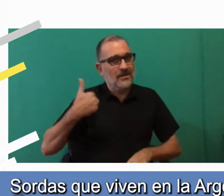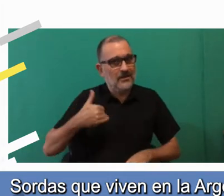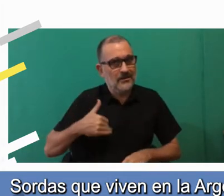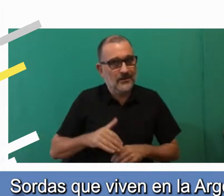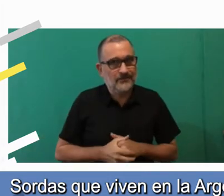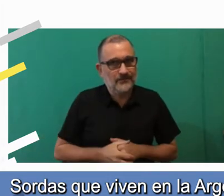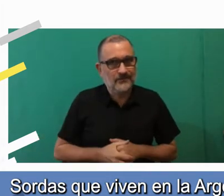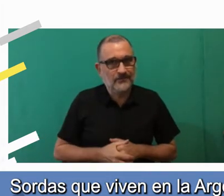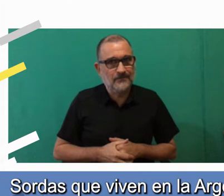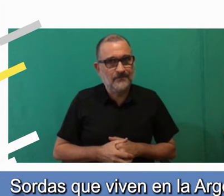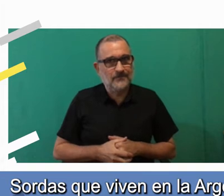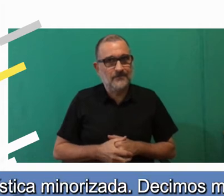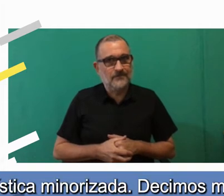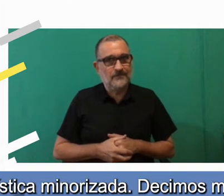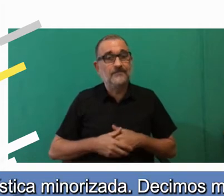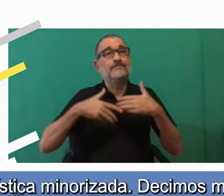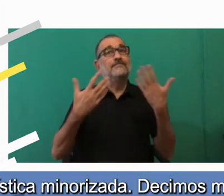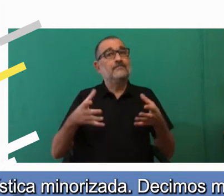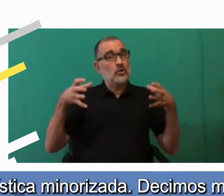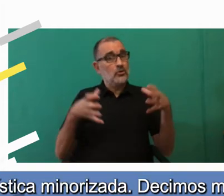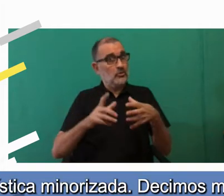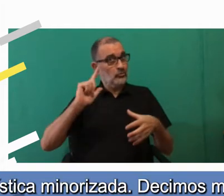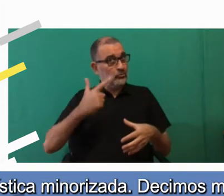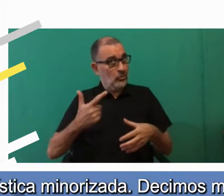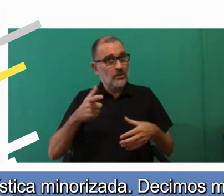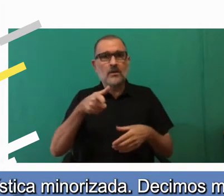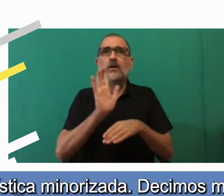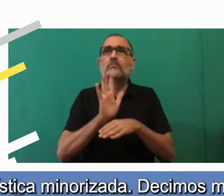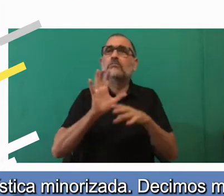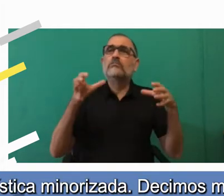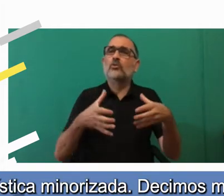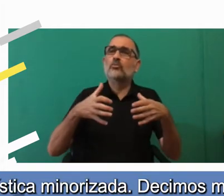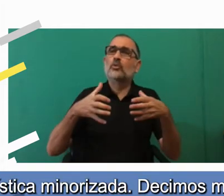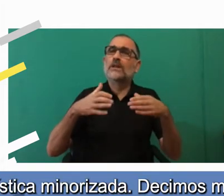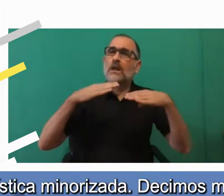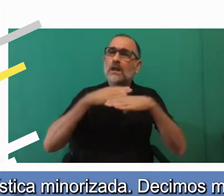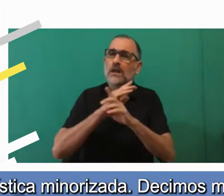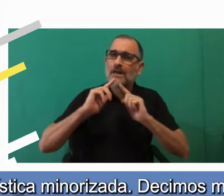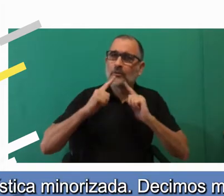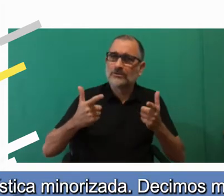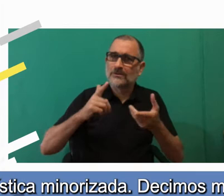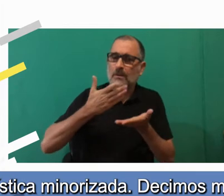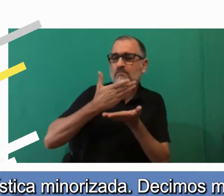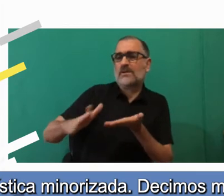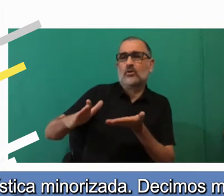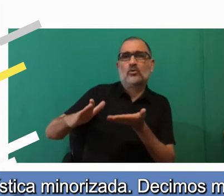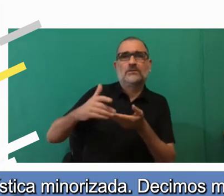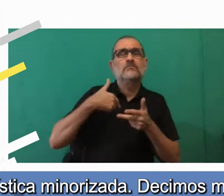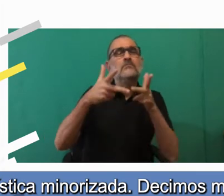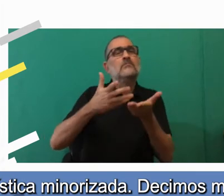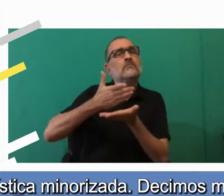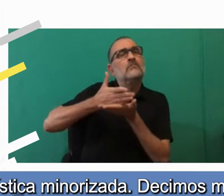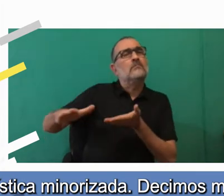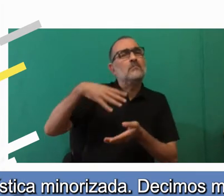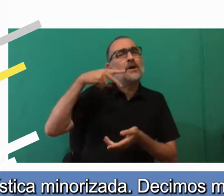es una comunidad lingüística minorizada, decimos minorizada por justamente no minoritaria,